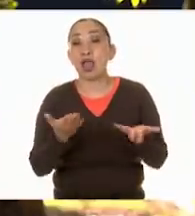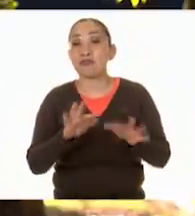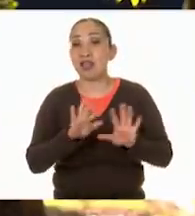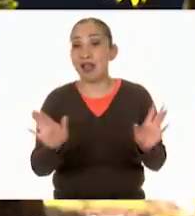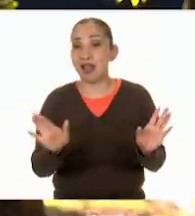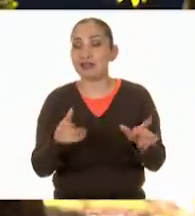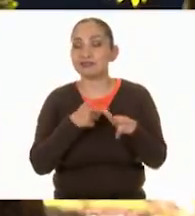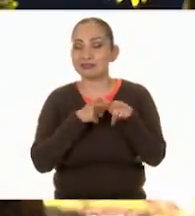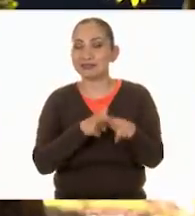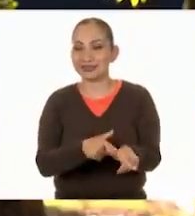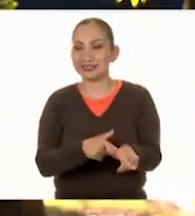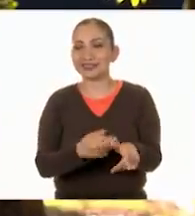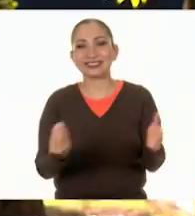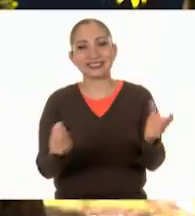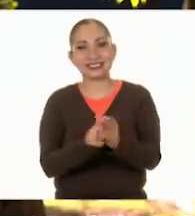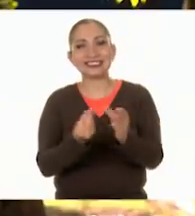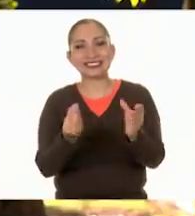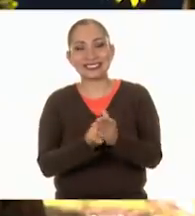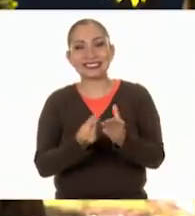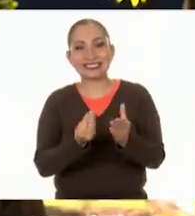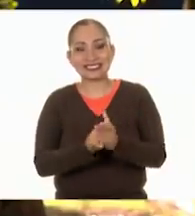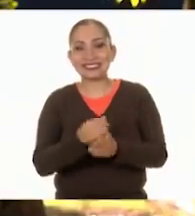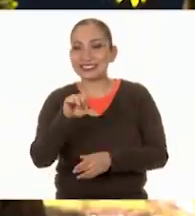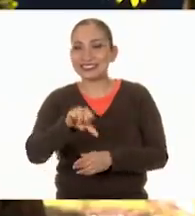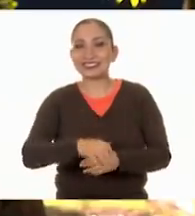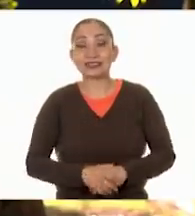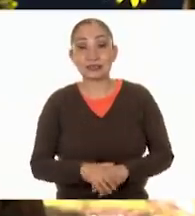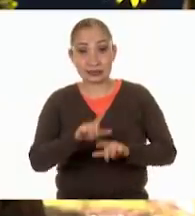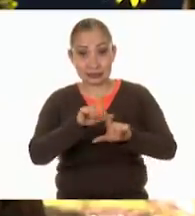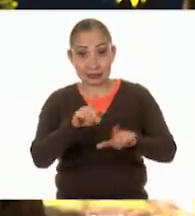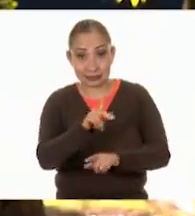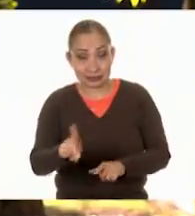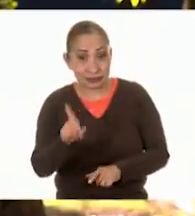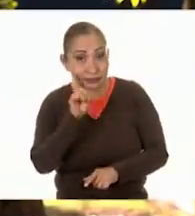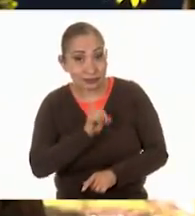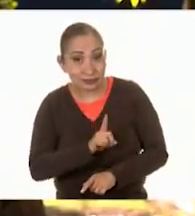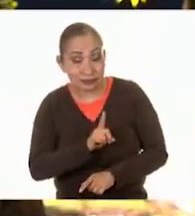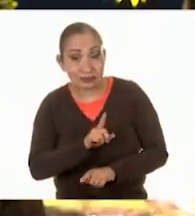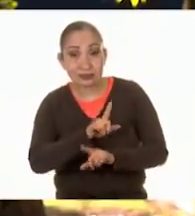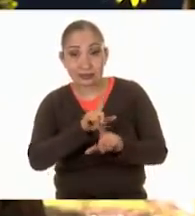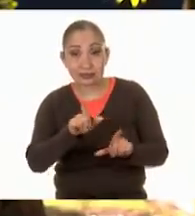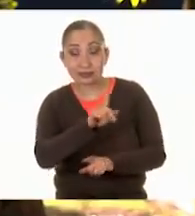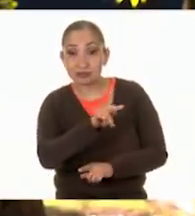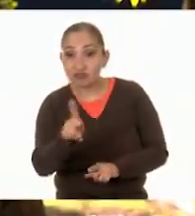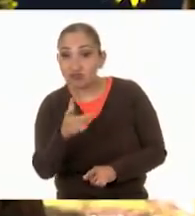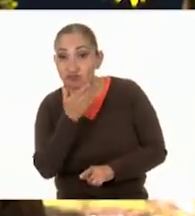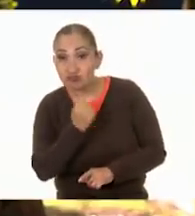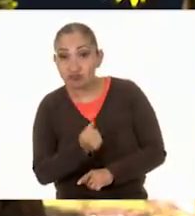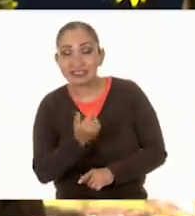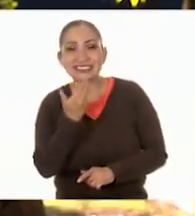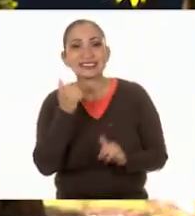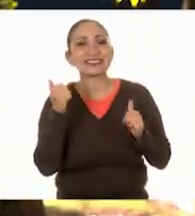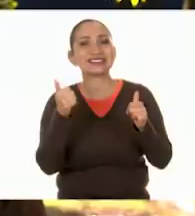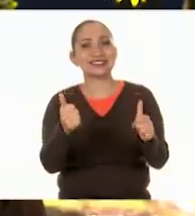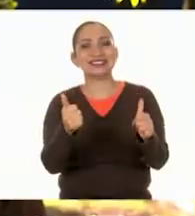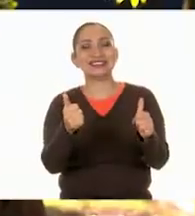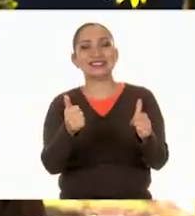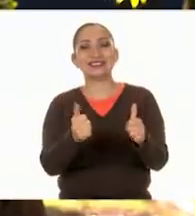es momento de seguir con el programa de hoy. ¿Listas? ¿Listos?